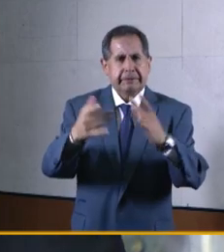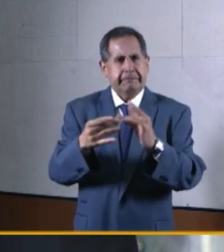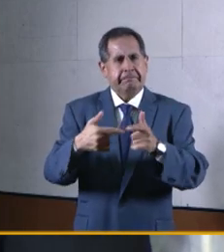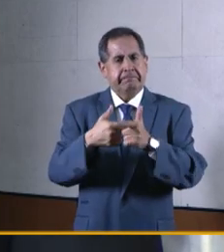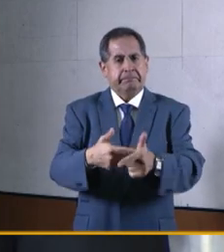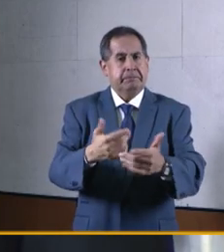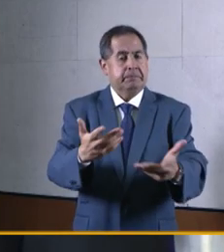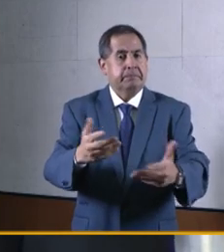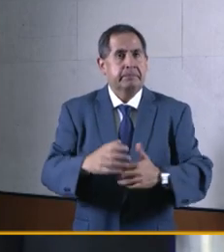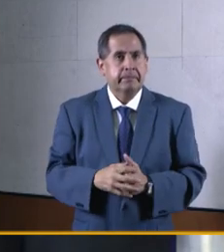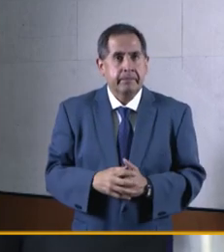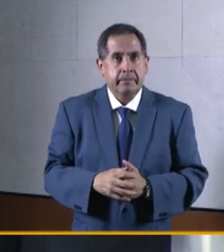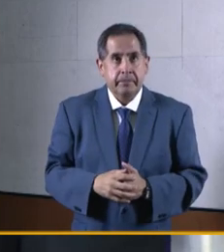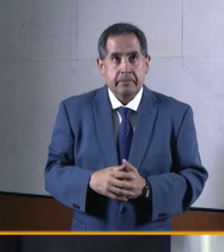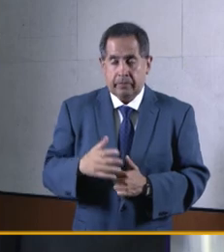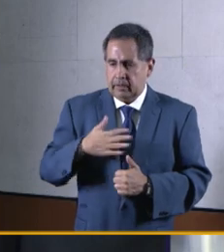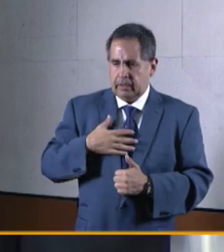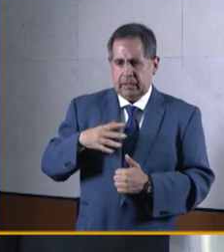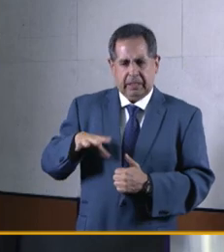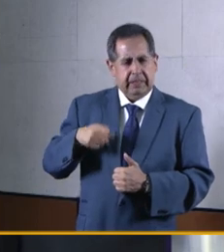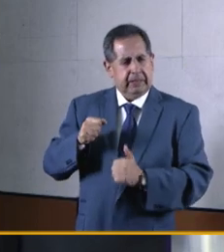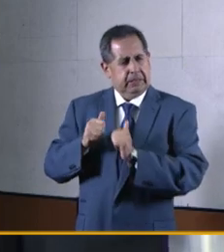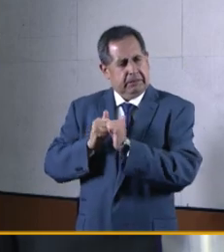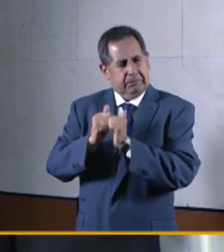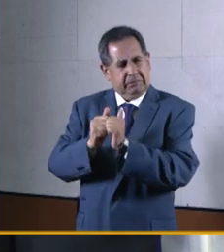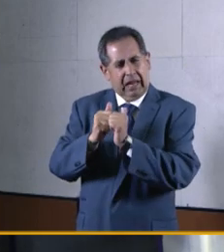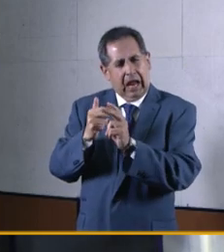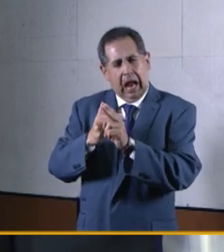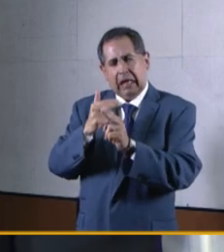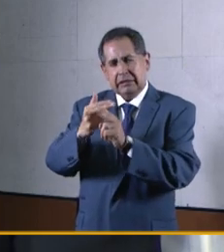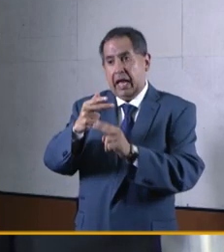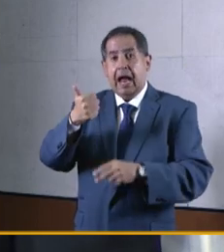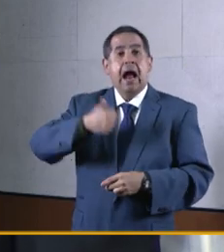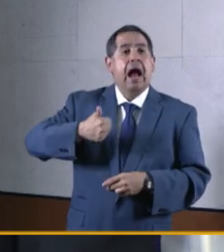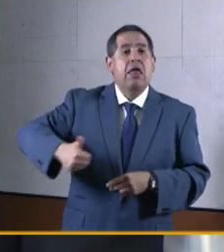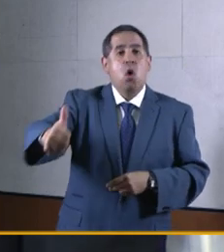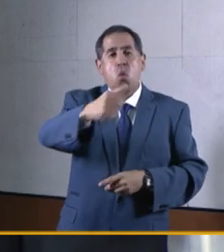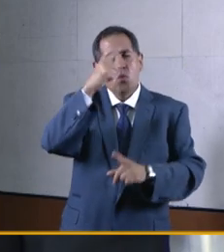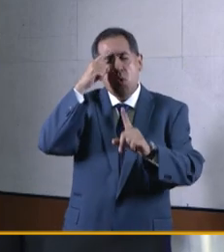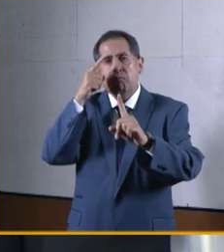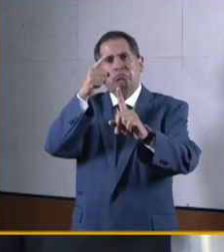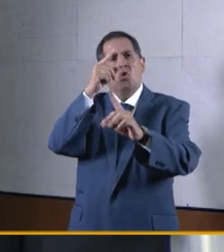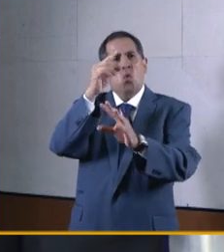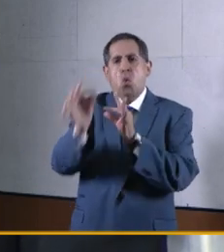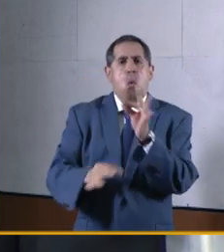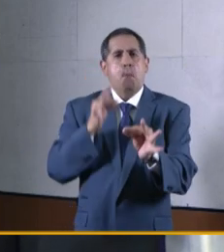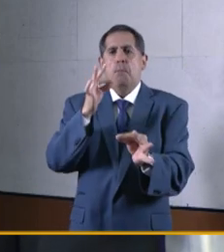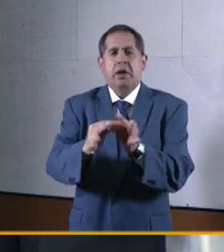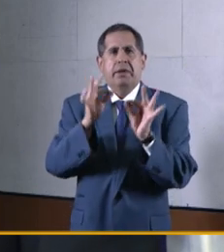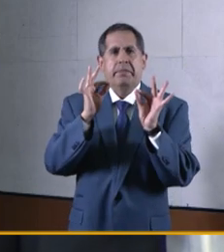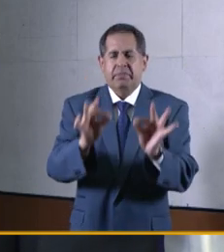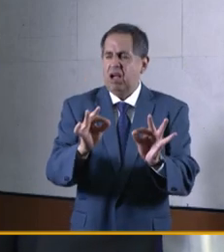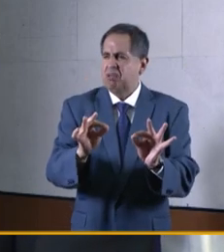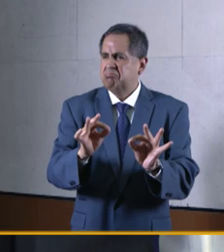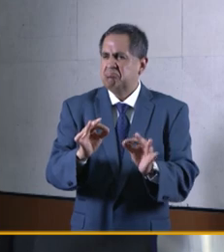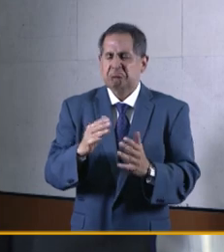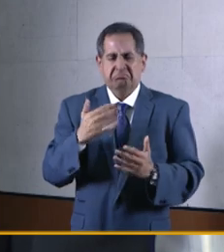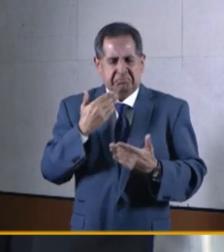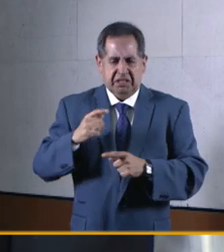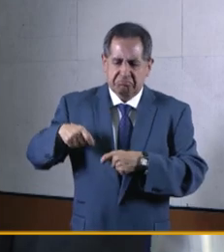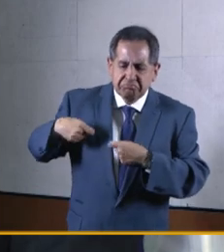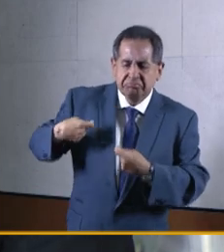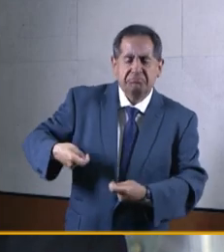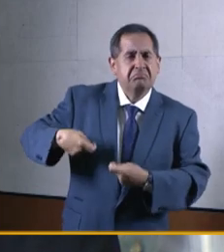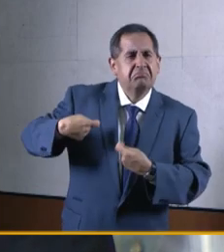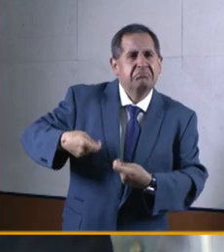estas nos han acompañado y deben perdurar hasta que cada quien alcance su destino y entregue su obra a los que deben